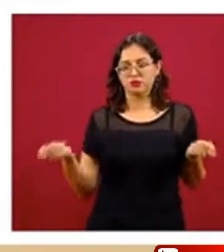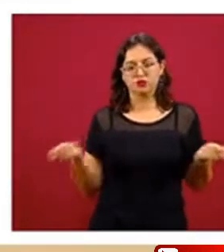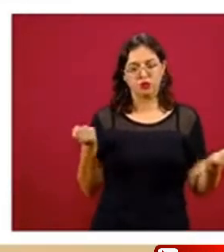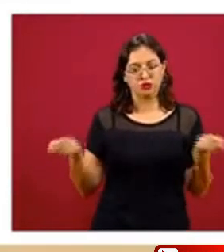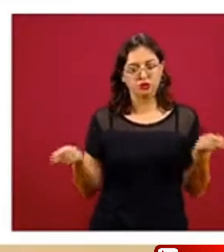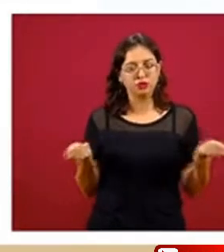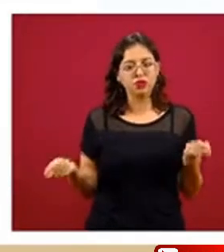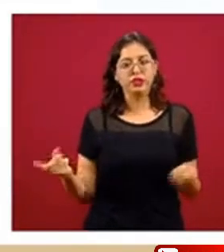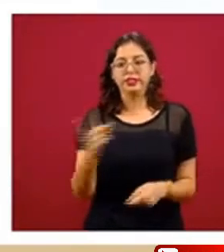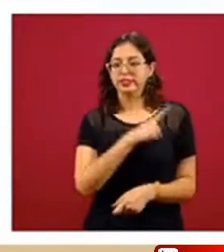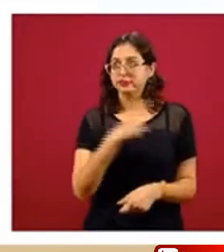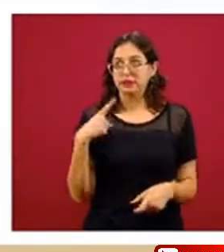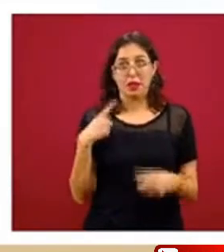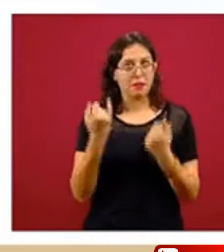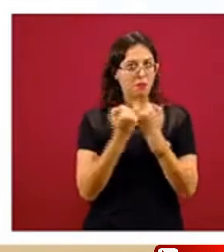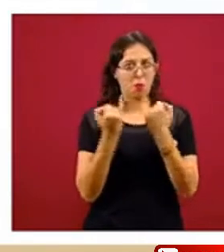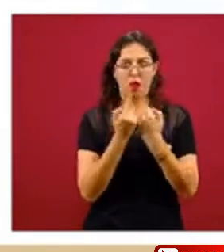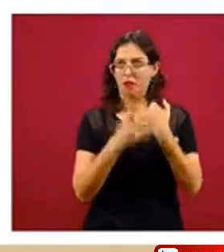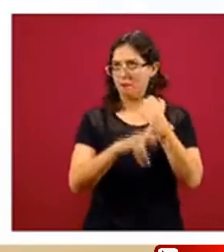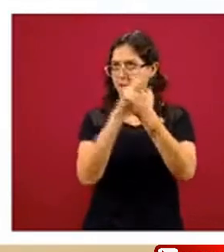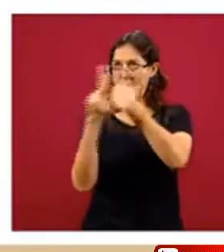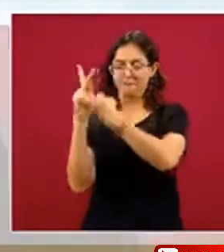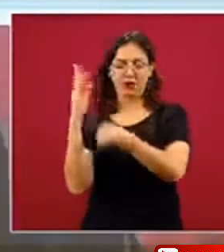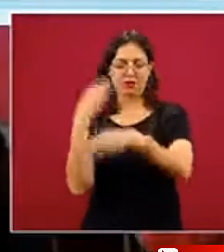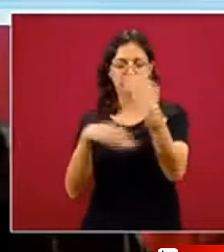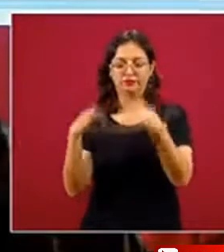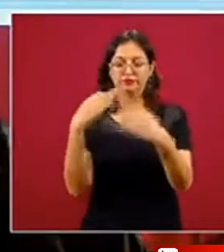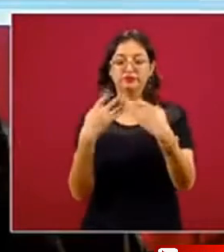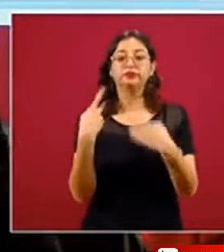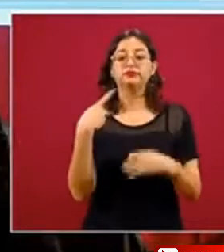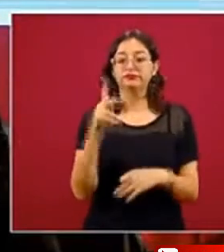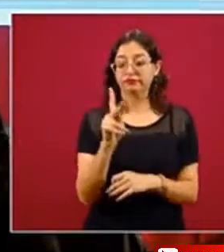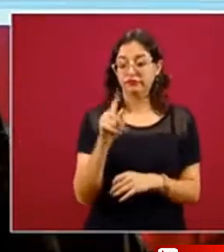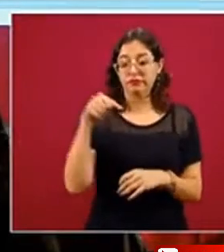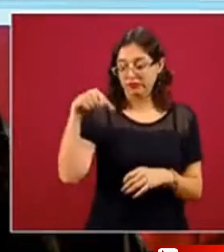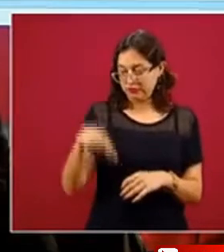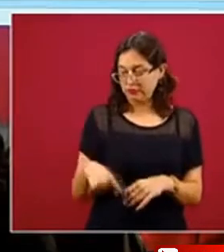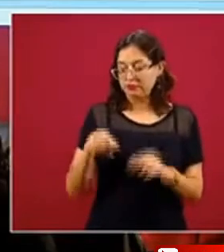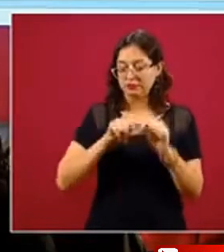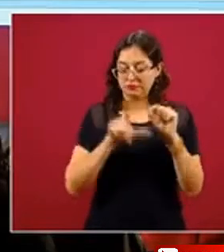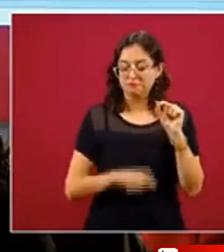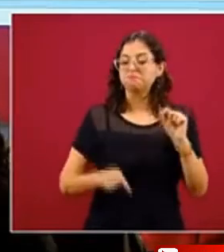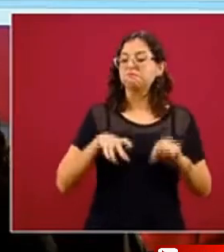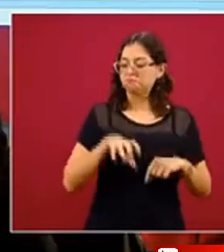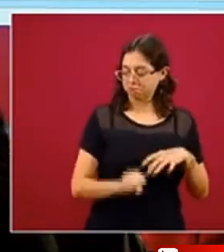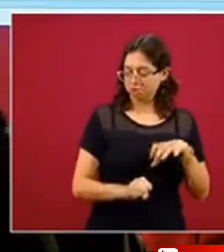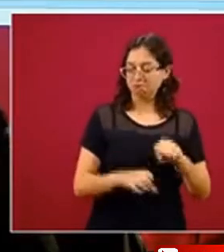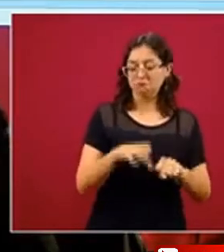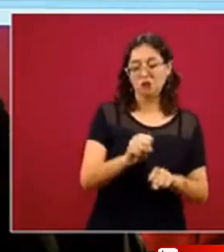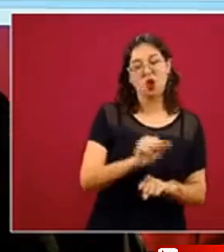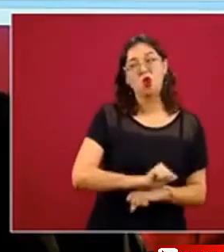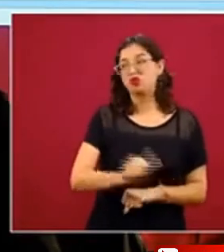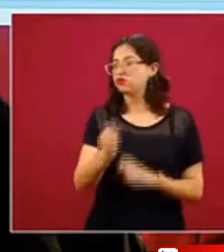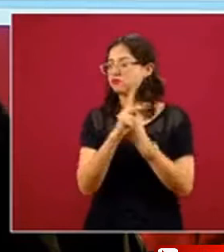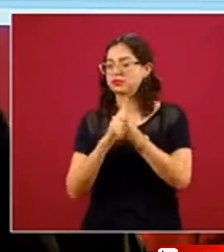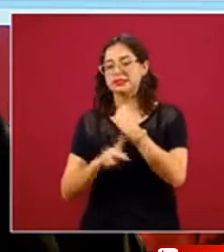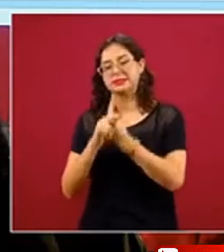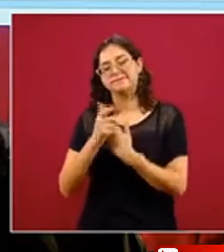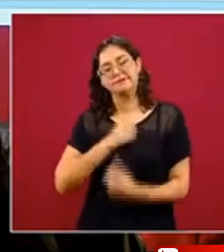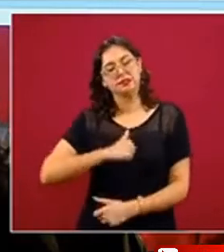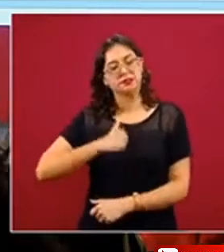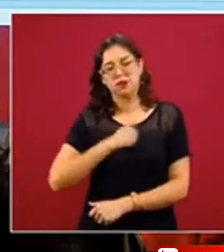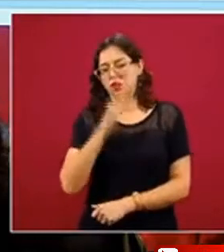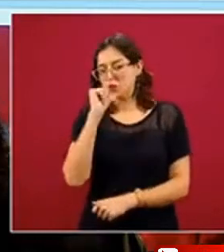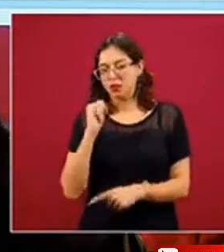pandemia en todos los países, pero definitivamente algunos lo fuimos logrando, otros desafortunadamente no, que no